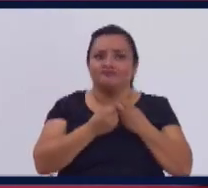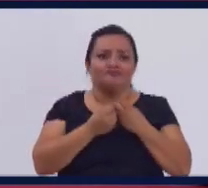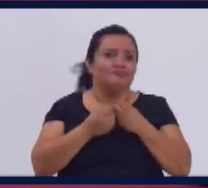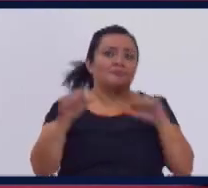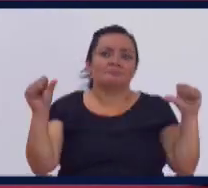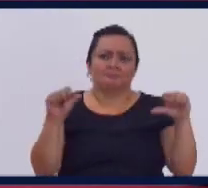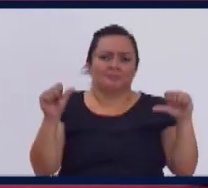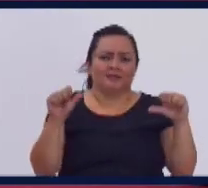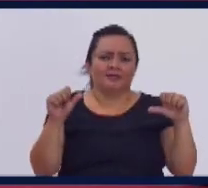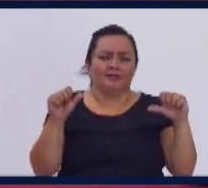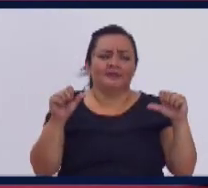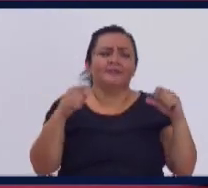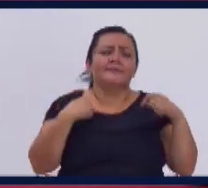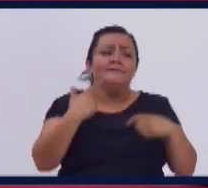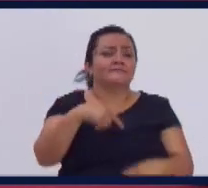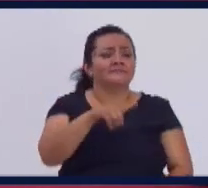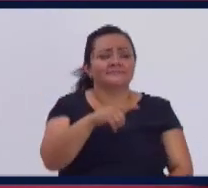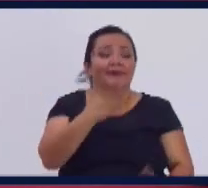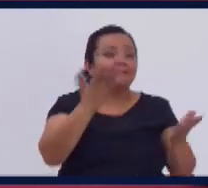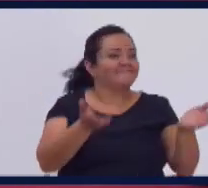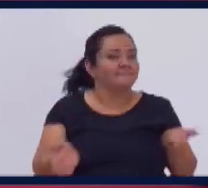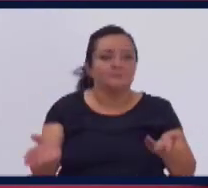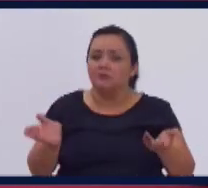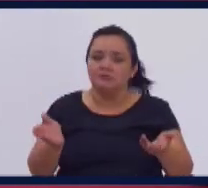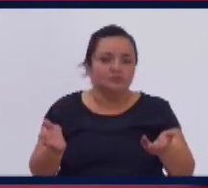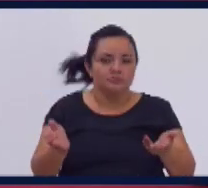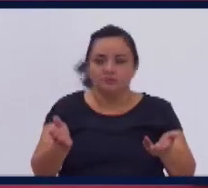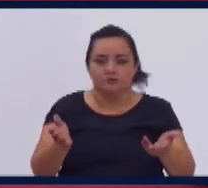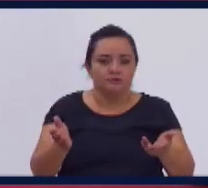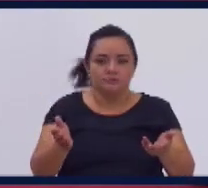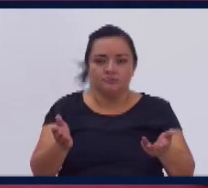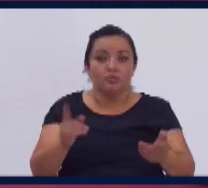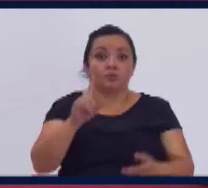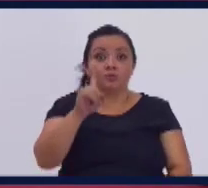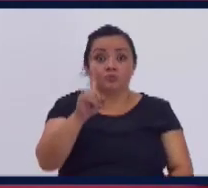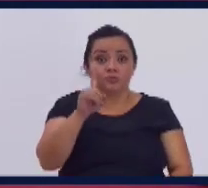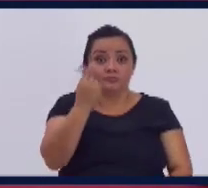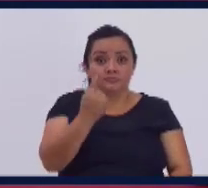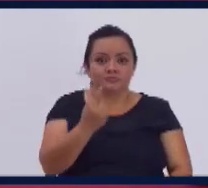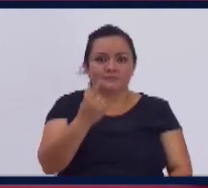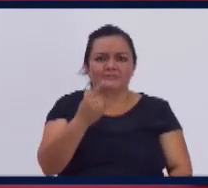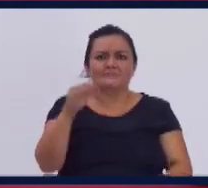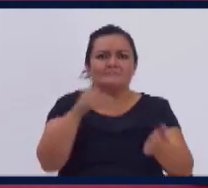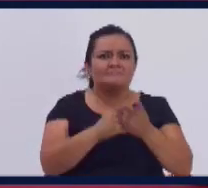condenados. Bueno, si le sumamos las penas a uno de los que vimos, llegamos a 1,000 años.